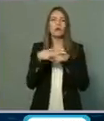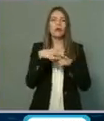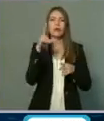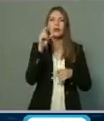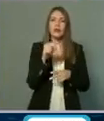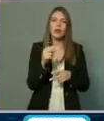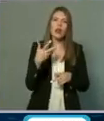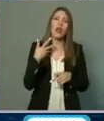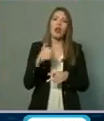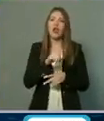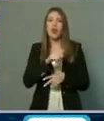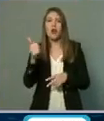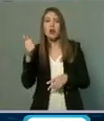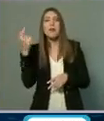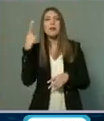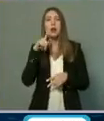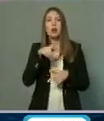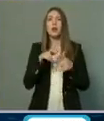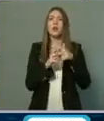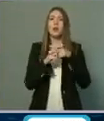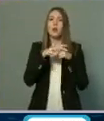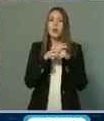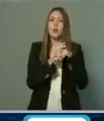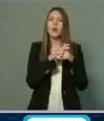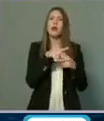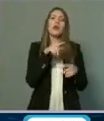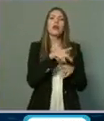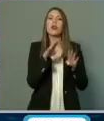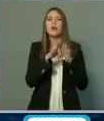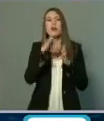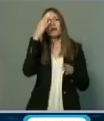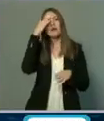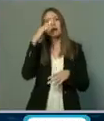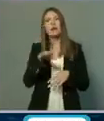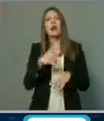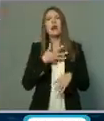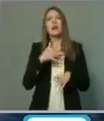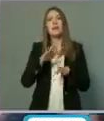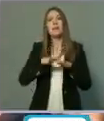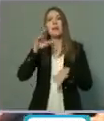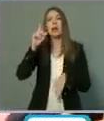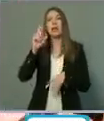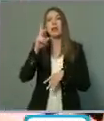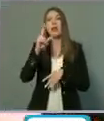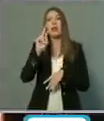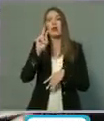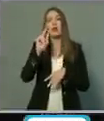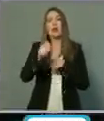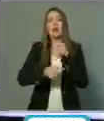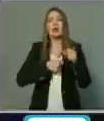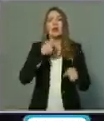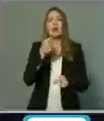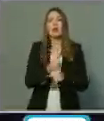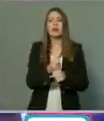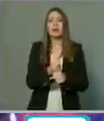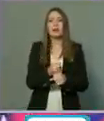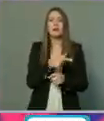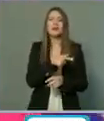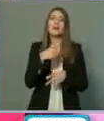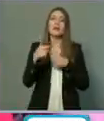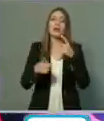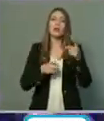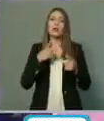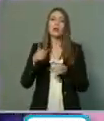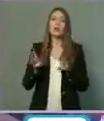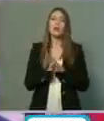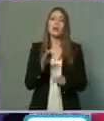eso hay otras disciplinas. Pero la lucha libre, ya como saben, ya tenemos más de 80 años, es una profesión, un deporte